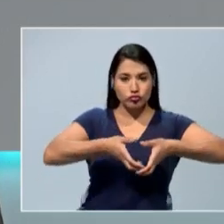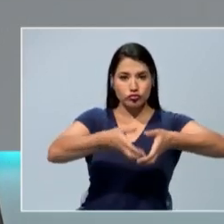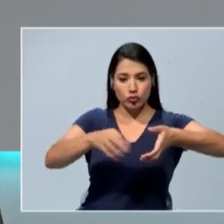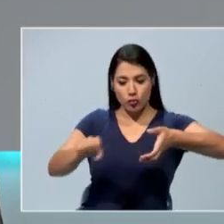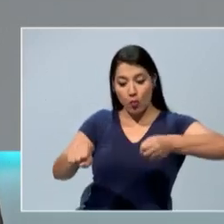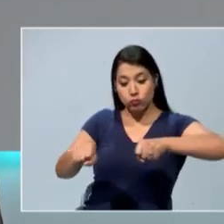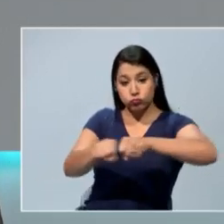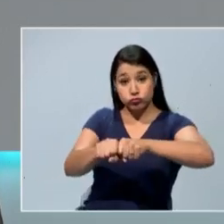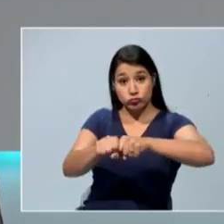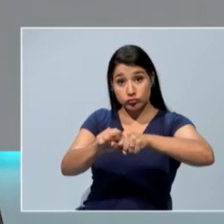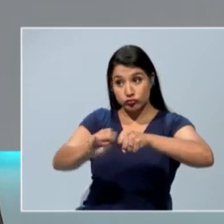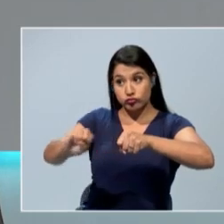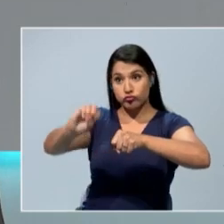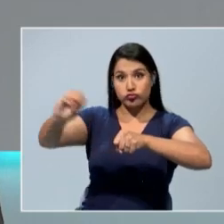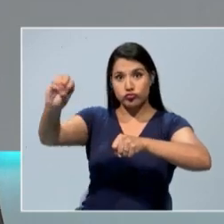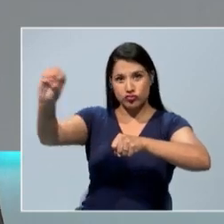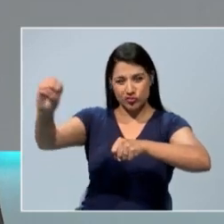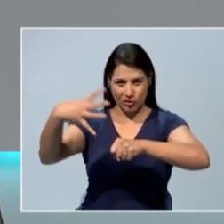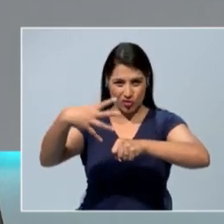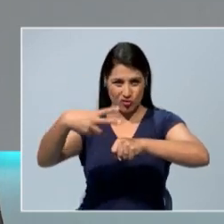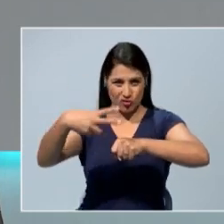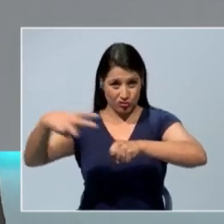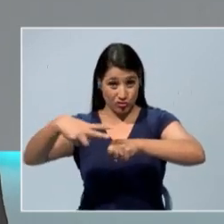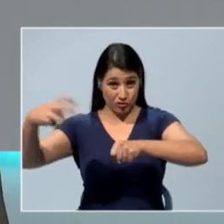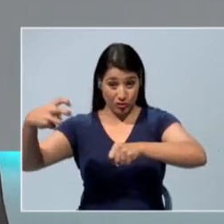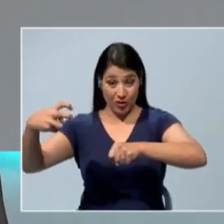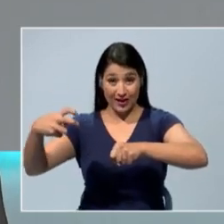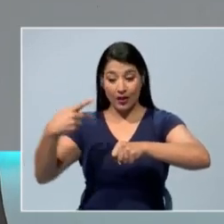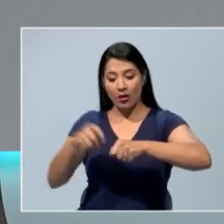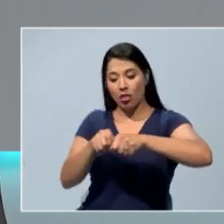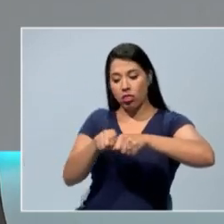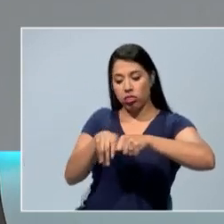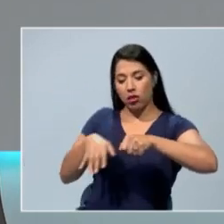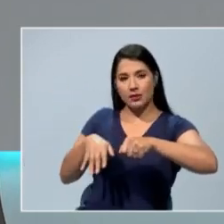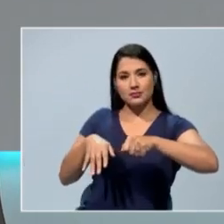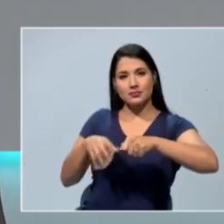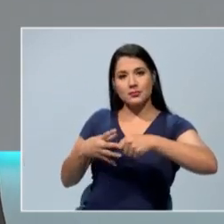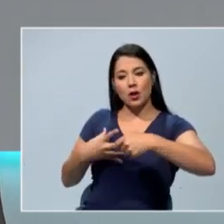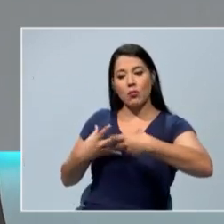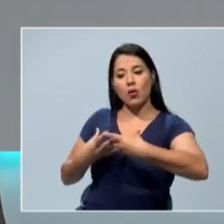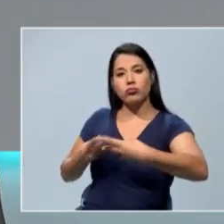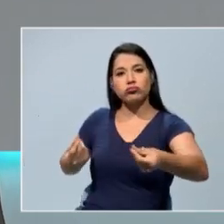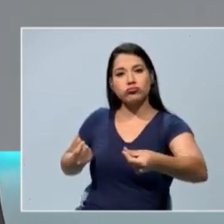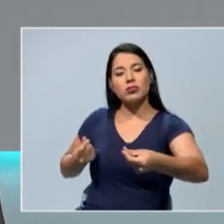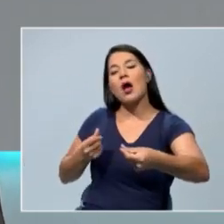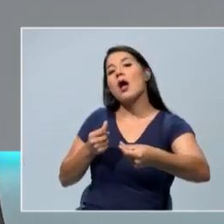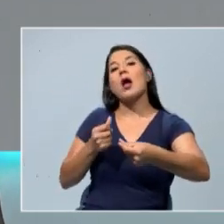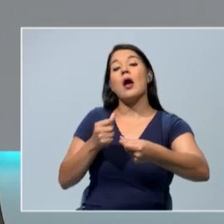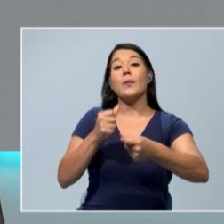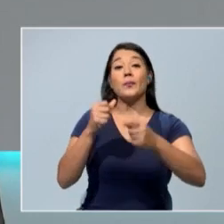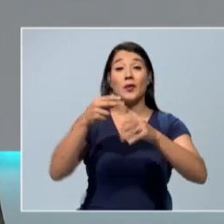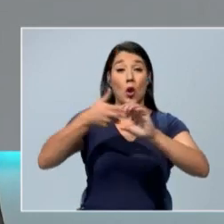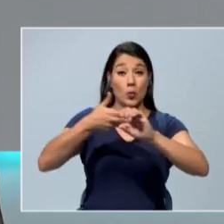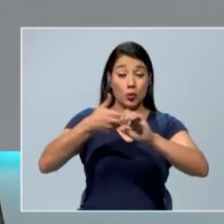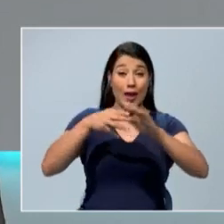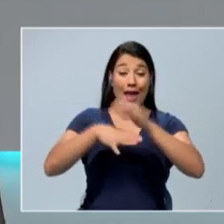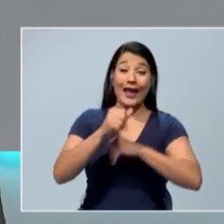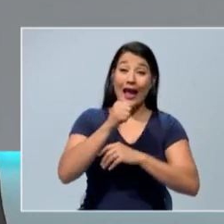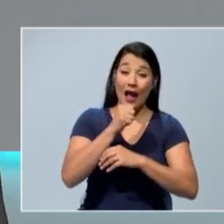la contaminación del acueducto de La IA en esa zona. El Ministerio de Seguridad y Recope apuestan a un convenio entre